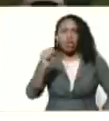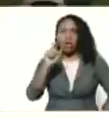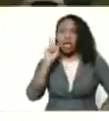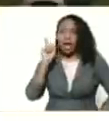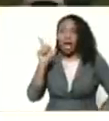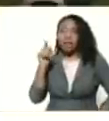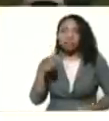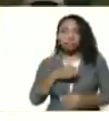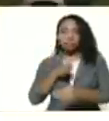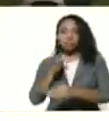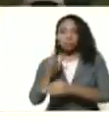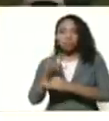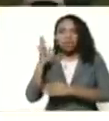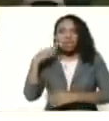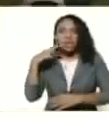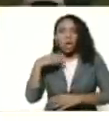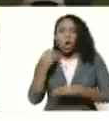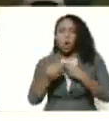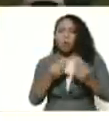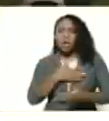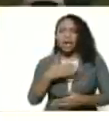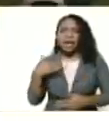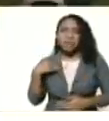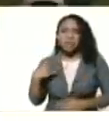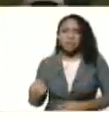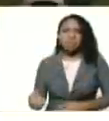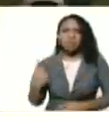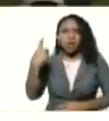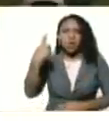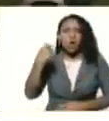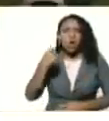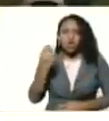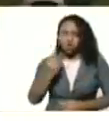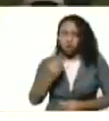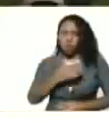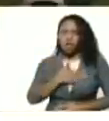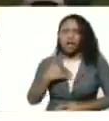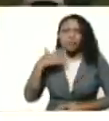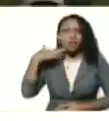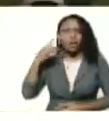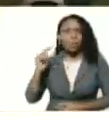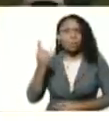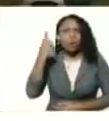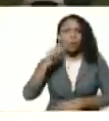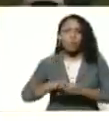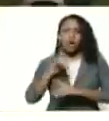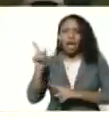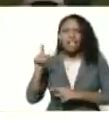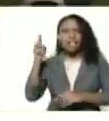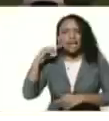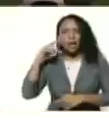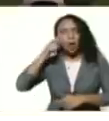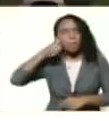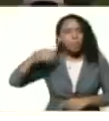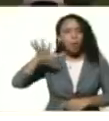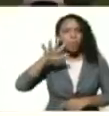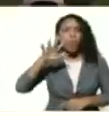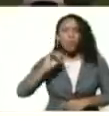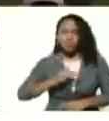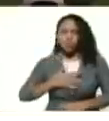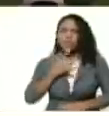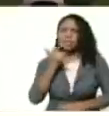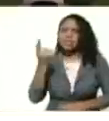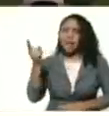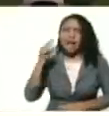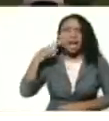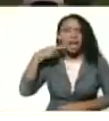fue el negro. Negro, ¿cómo queremos al negro primero? ¿Cómo lo queremos? porque el negro es el pueblo. Pudiéramos decir al